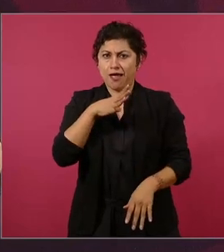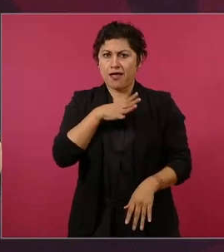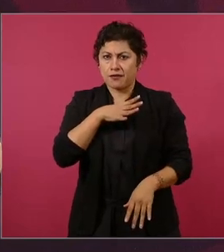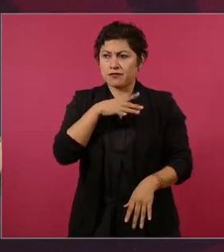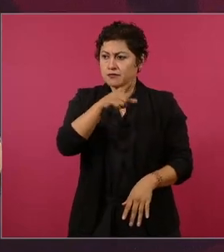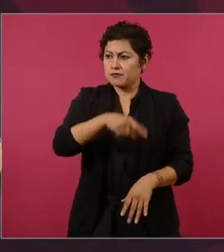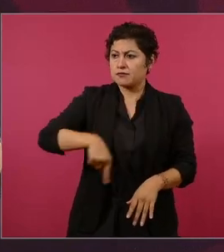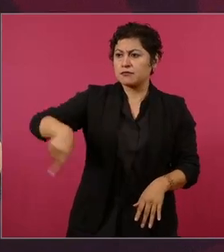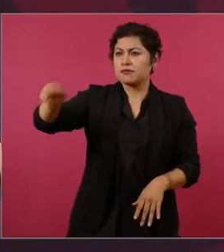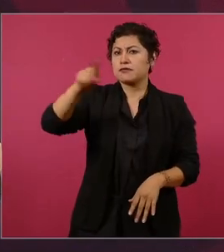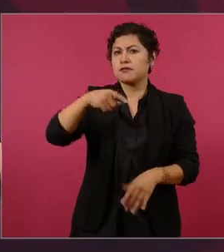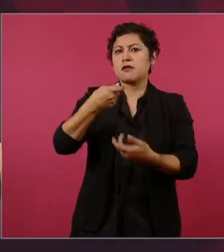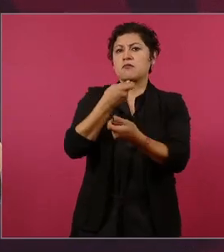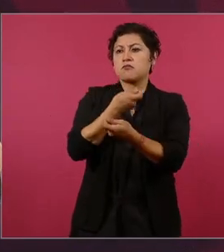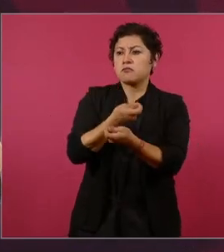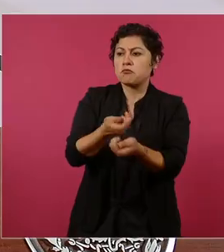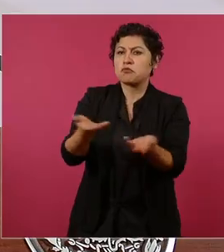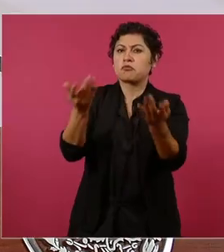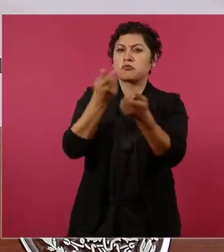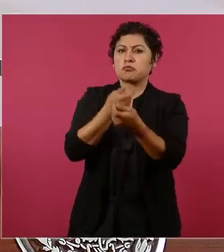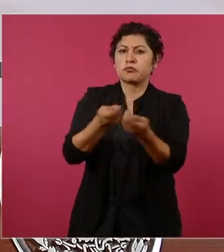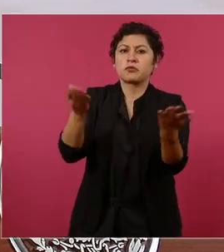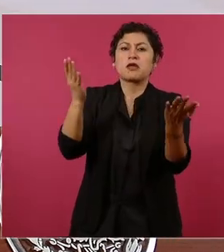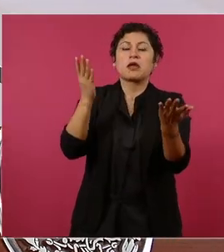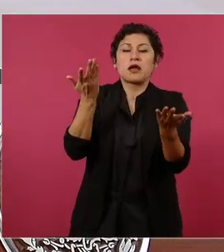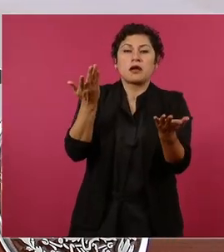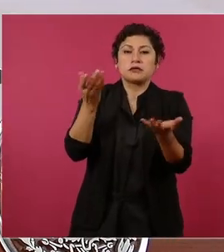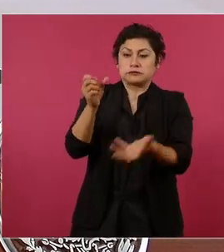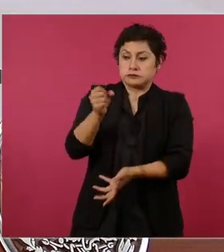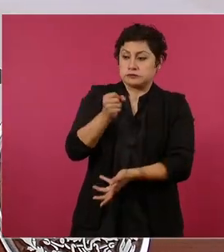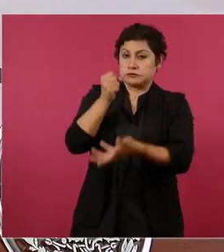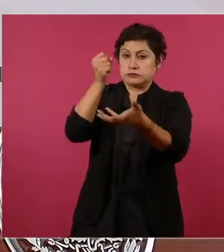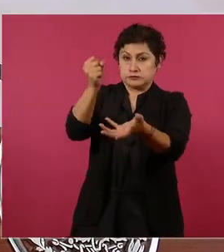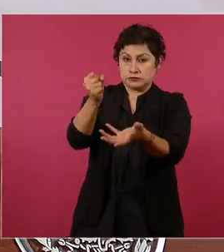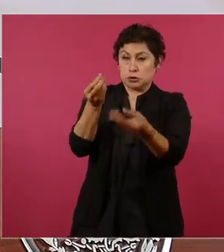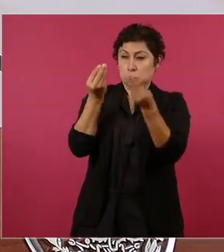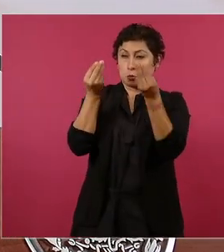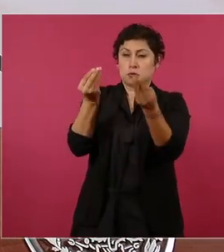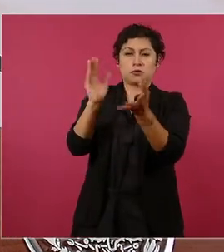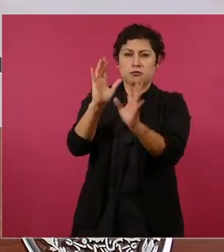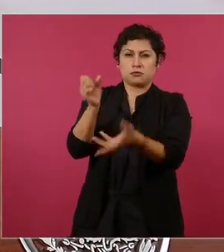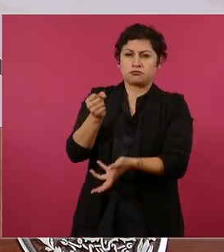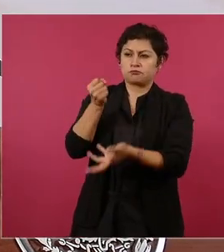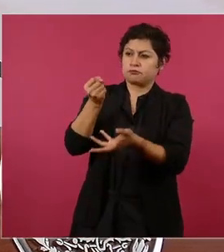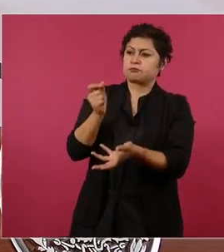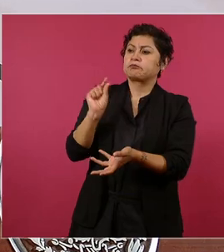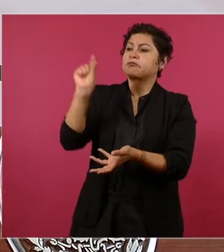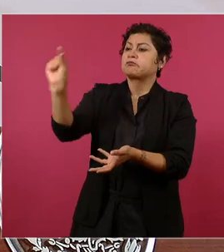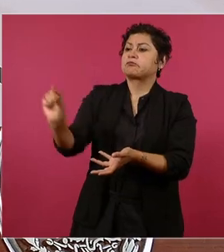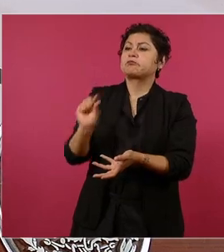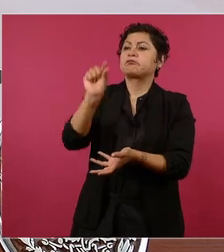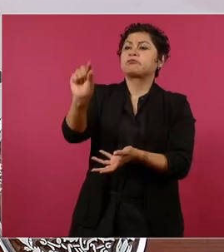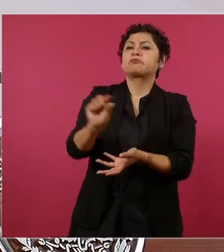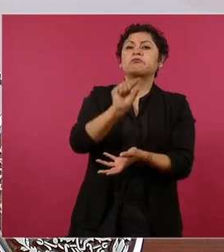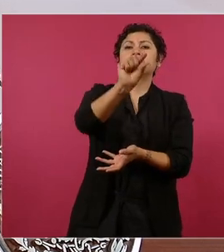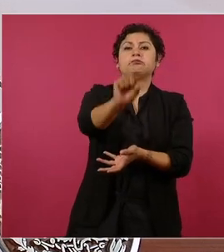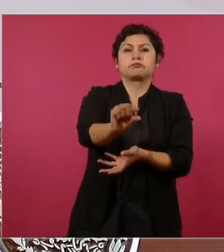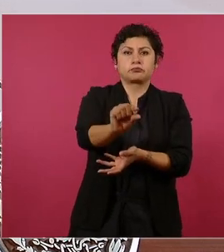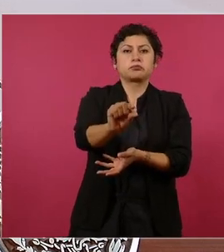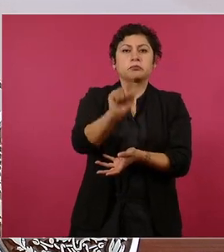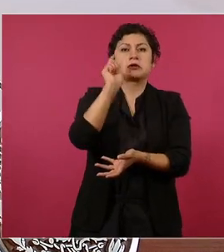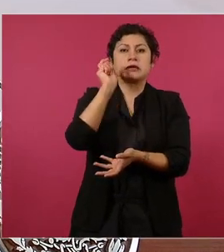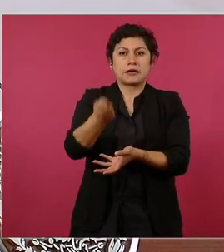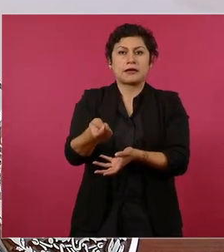reciben, aunque sea una pequeña porción de ese presupuesto, el